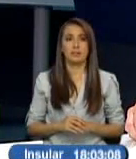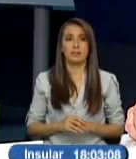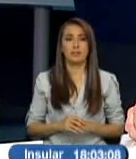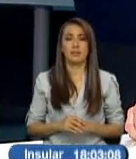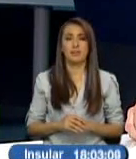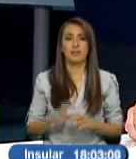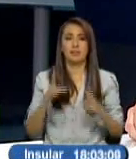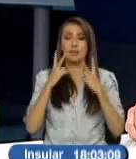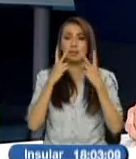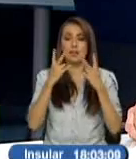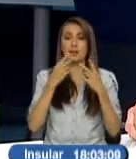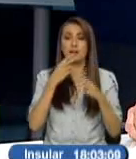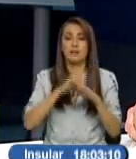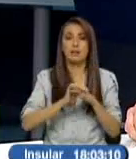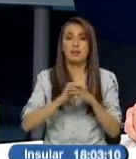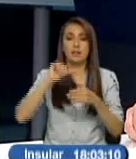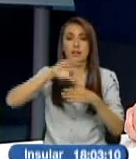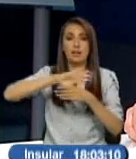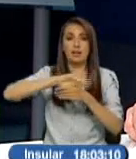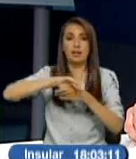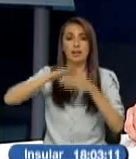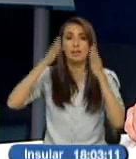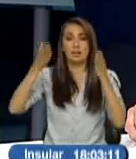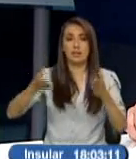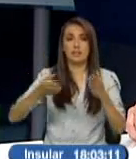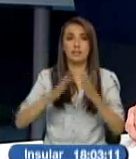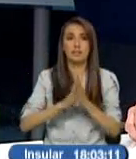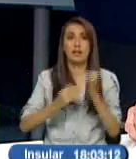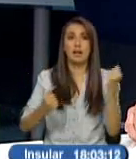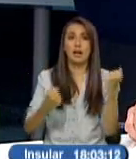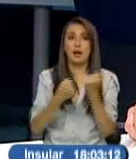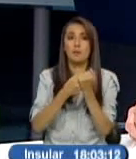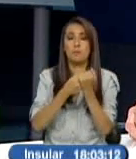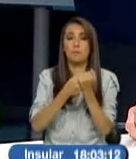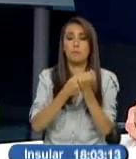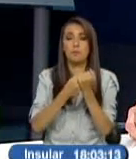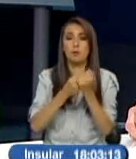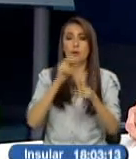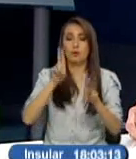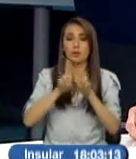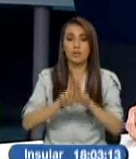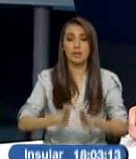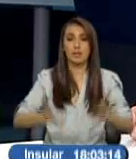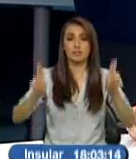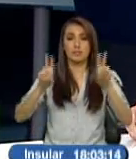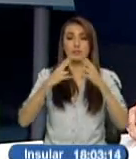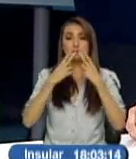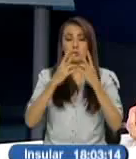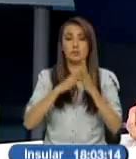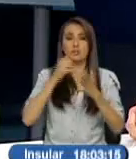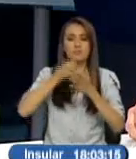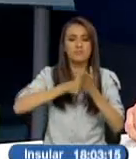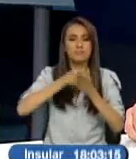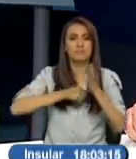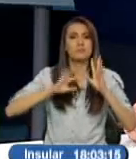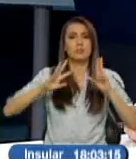Fernanda Espinosa se encuentra en Nueva York, Estados Unidos, para solicitar el apoyo de la Organización de las Naciones Unidas en el combate contra la